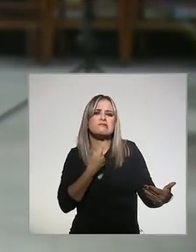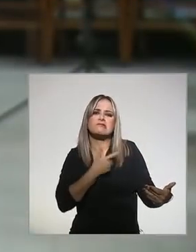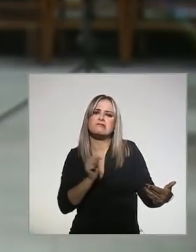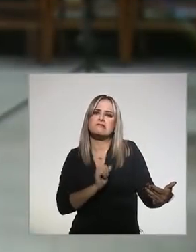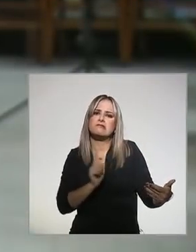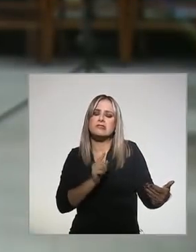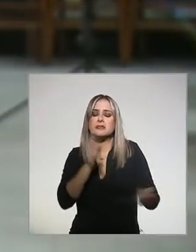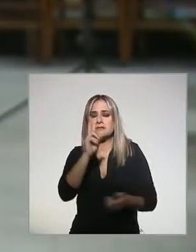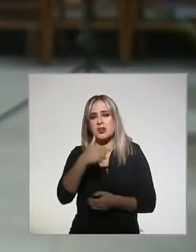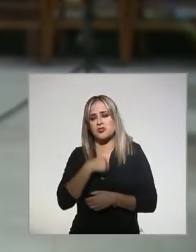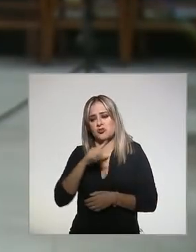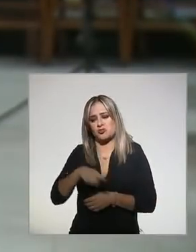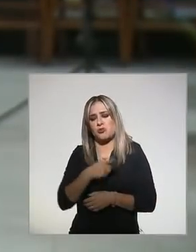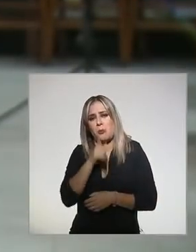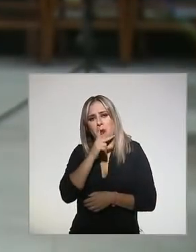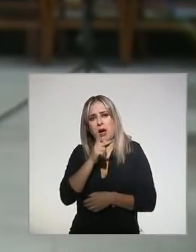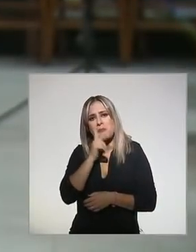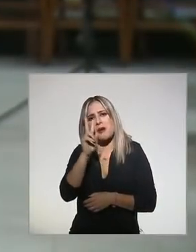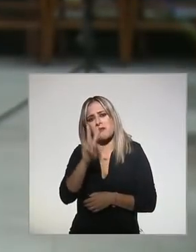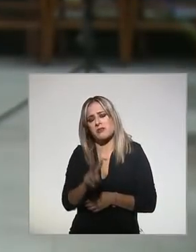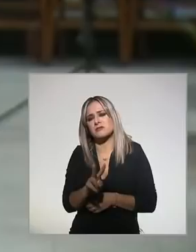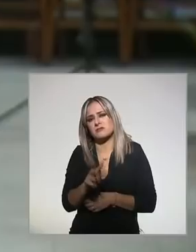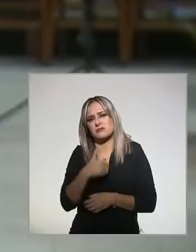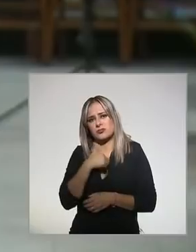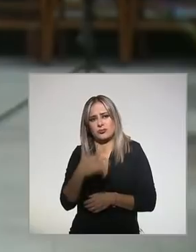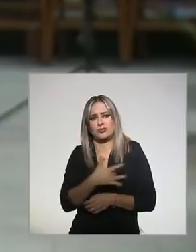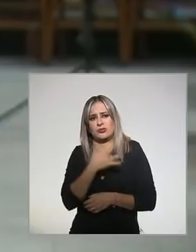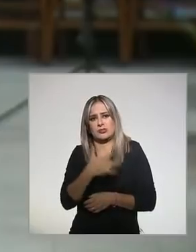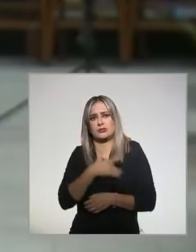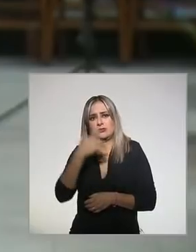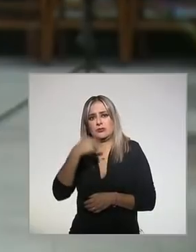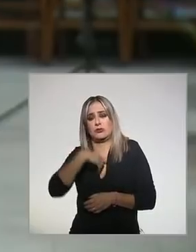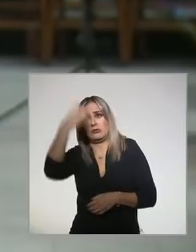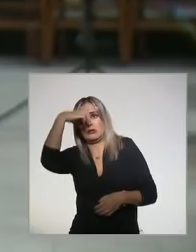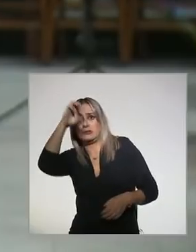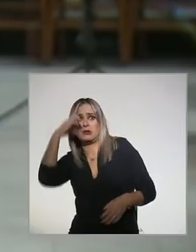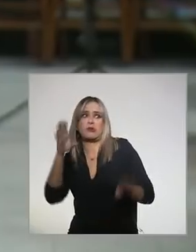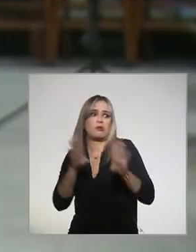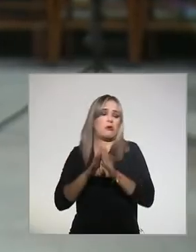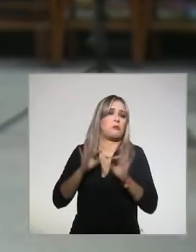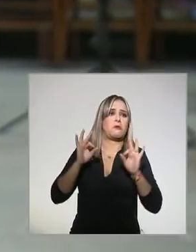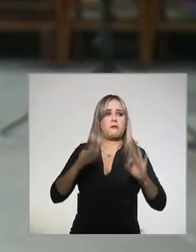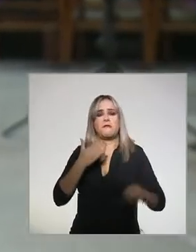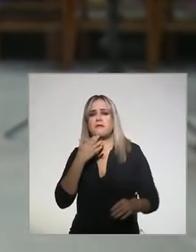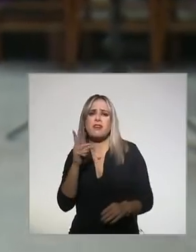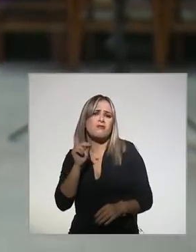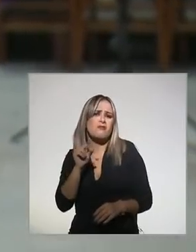que pues como dicen, si nadie es profeta en su tierra.